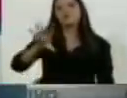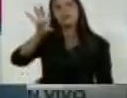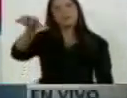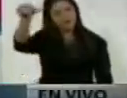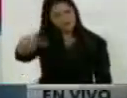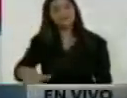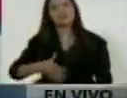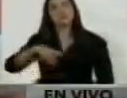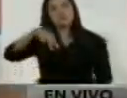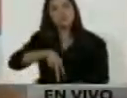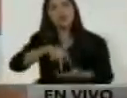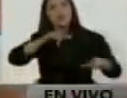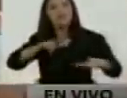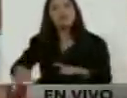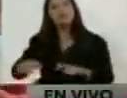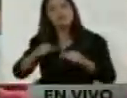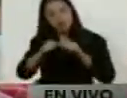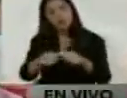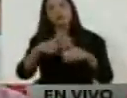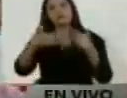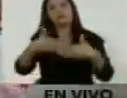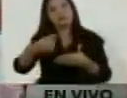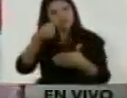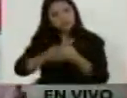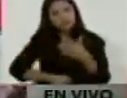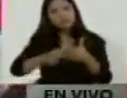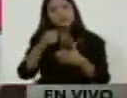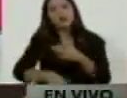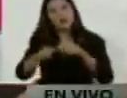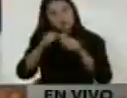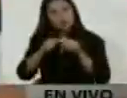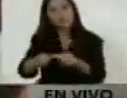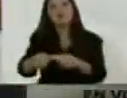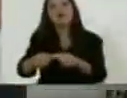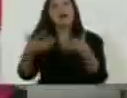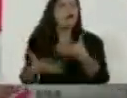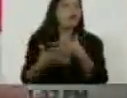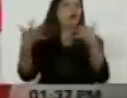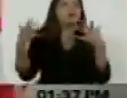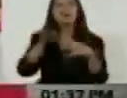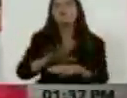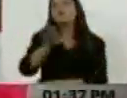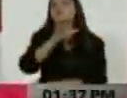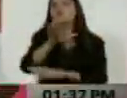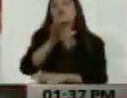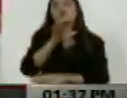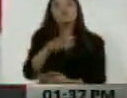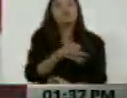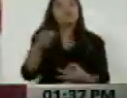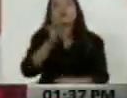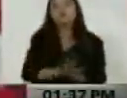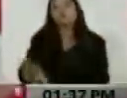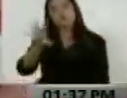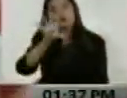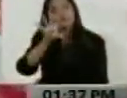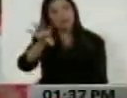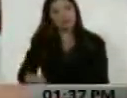de pie, listos para continuar la marcha. La marcha grande hacia el futuro esplendoroso de nuestra patria.